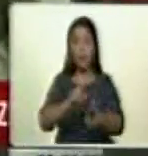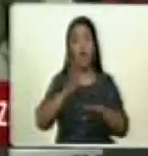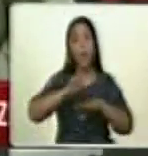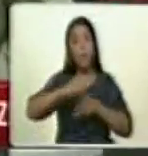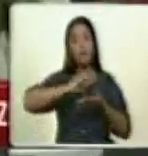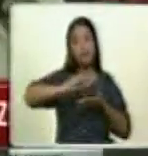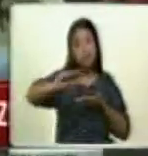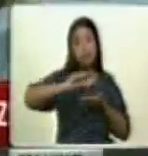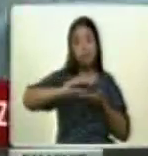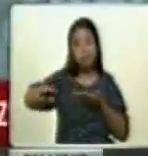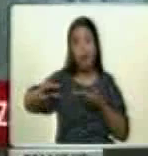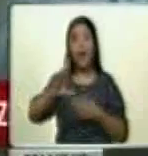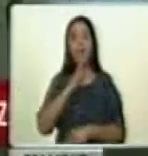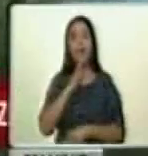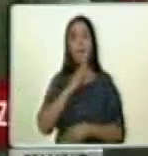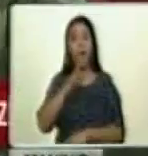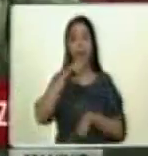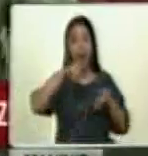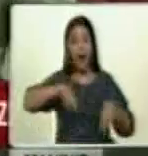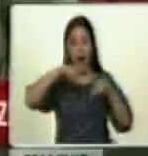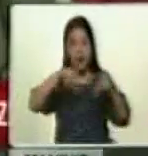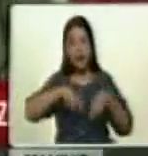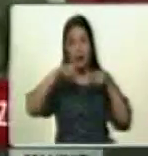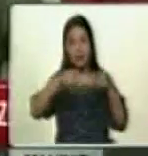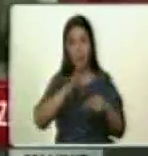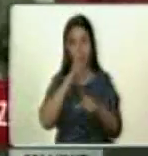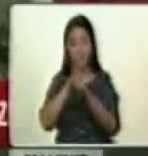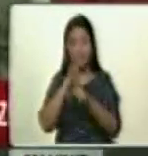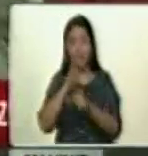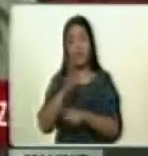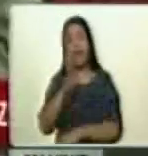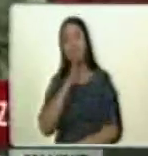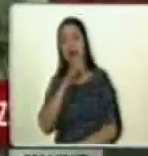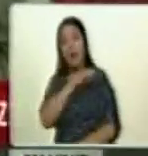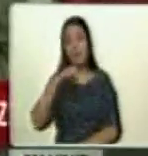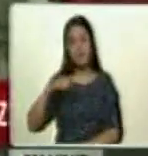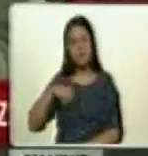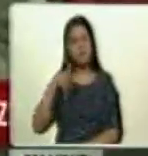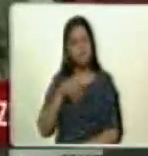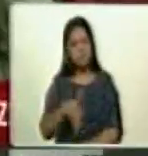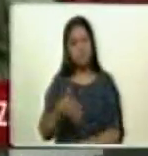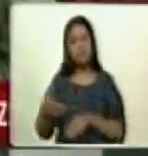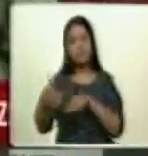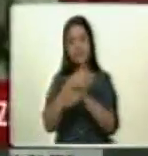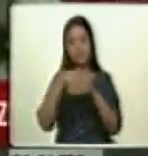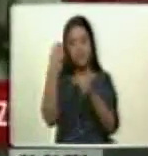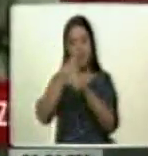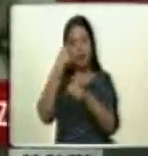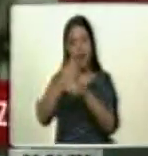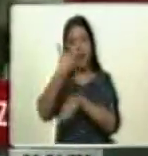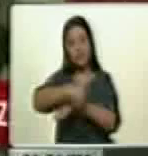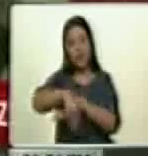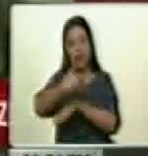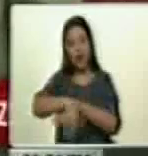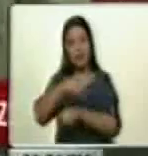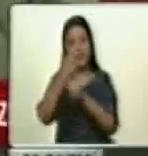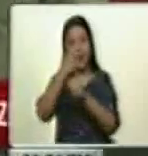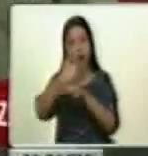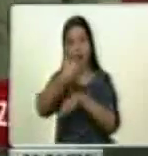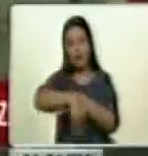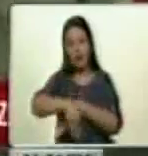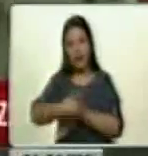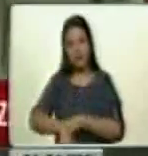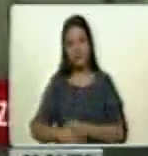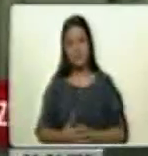financiamiento de la banca agrícola, el direccionamiento de la banca privada es parte del gobierno de calle, de eficiencia en la calle?